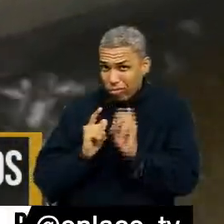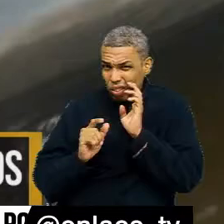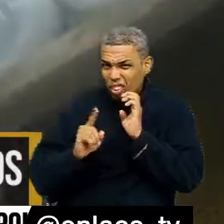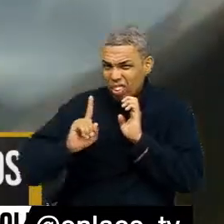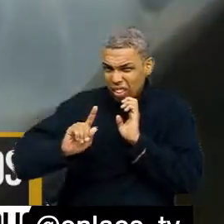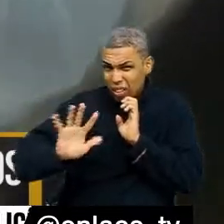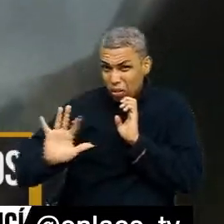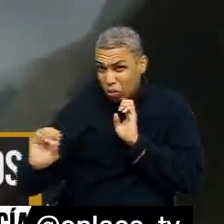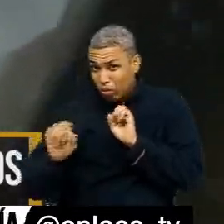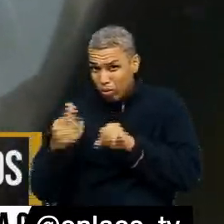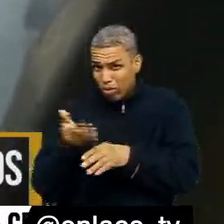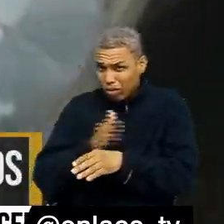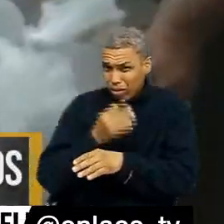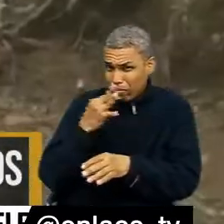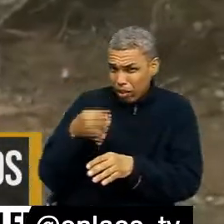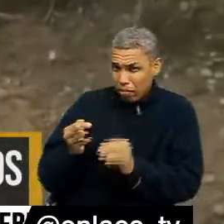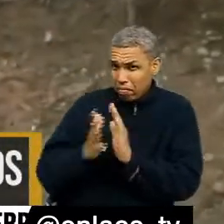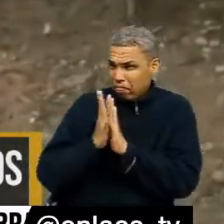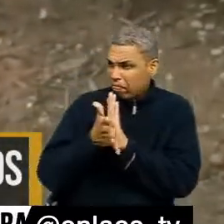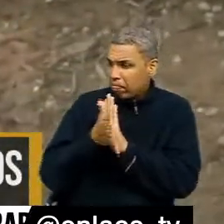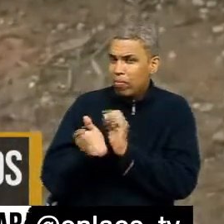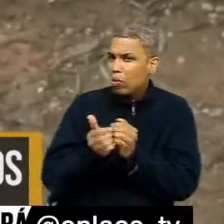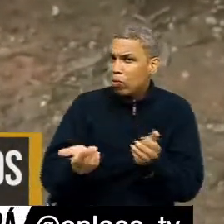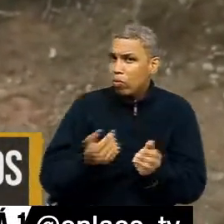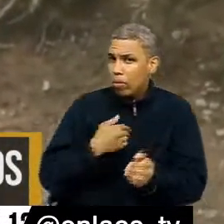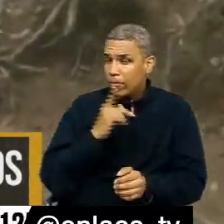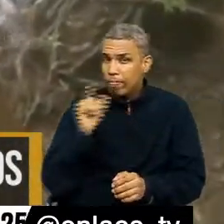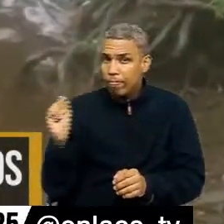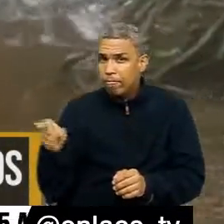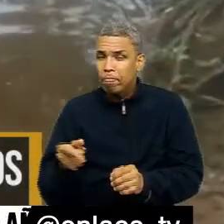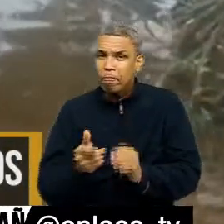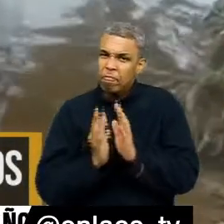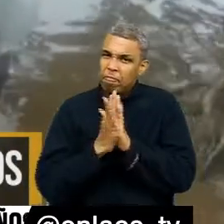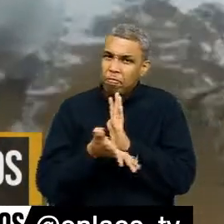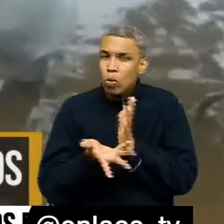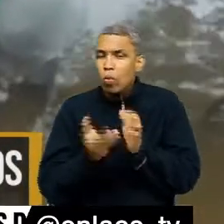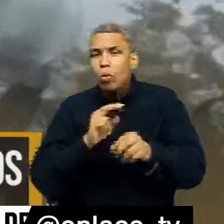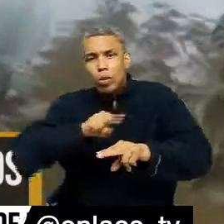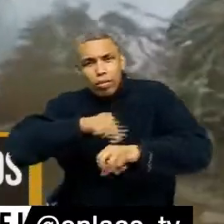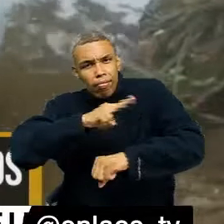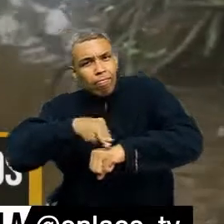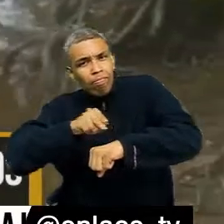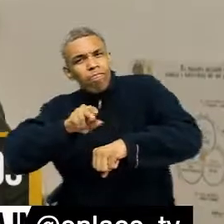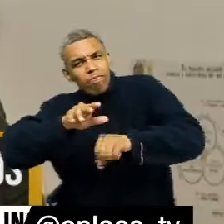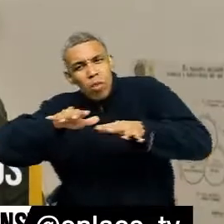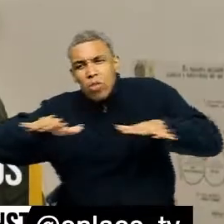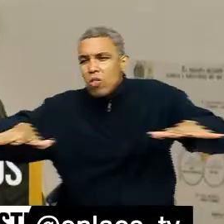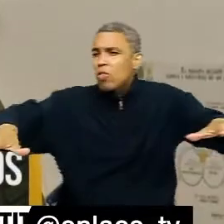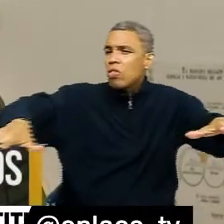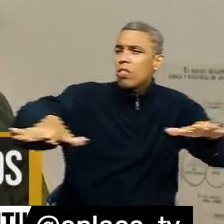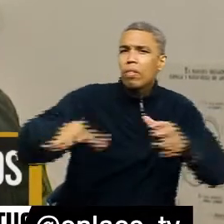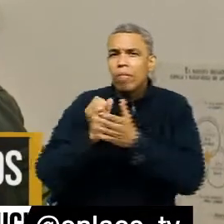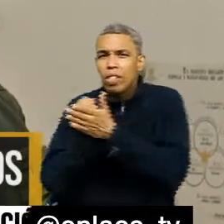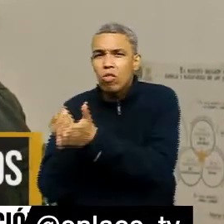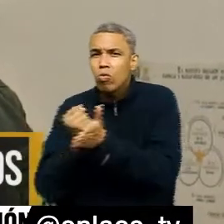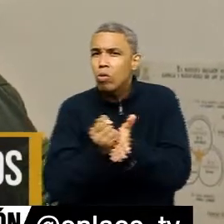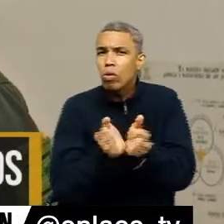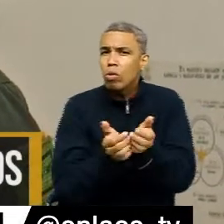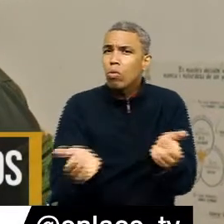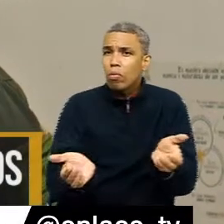este líquido vital. Contémosle detalles de cómo le ha ido a usted y a toda la comunidad con todo lo que tiene que ver con estas siembras